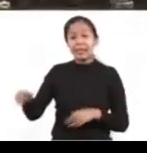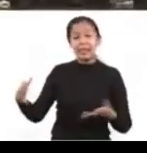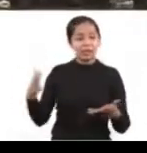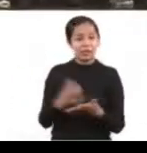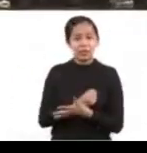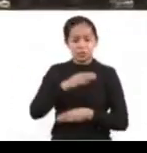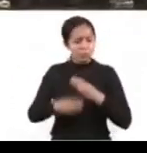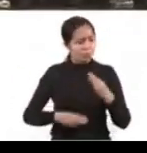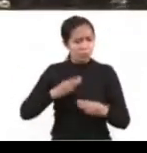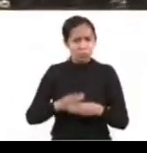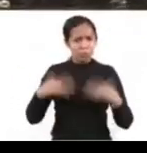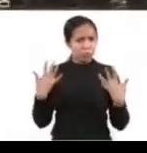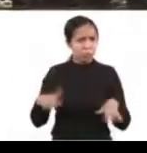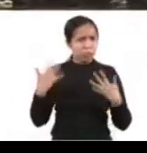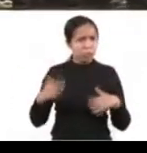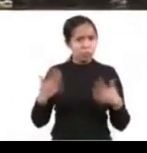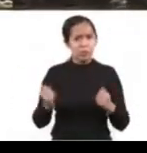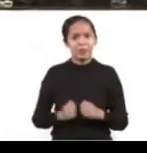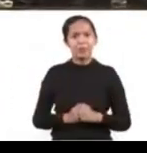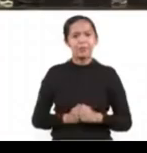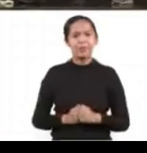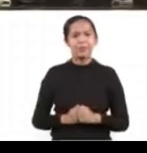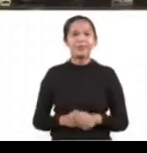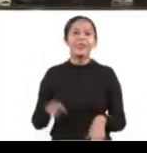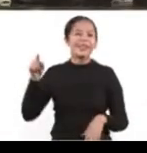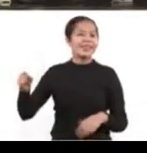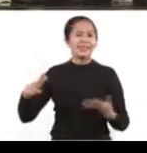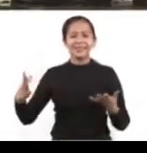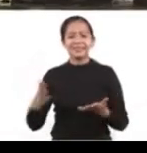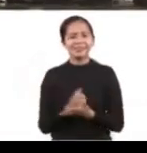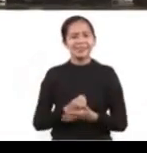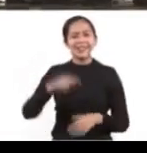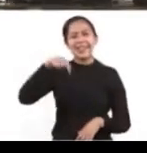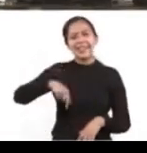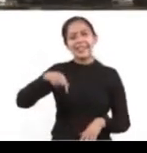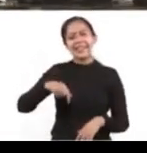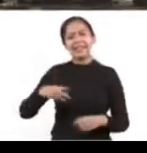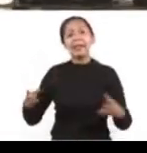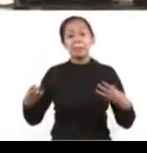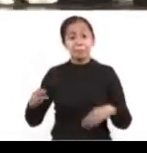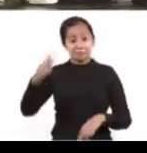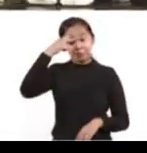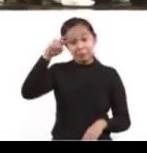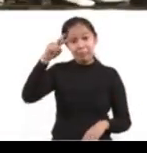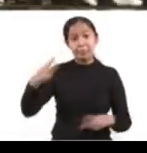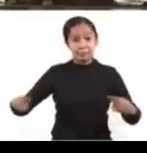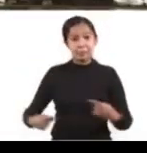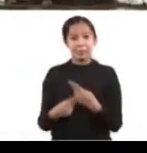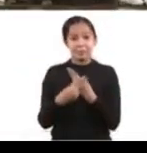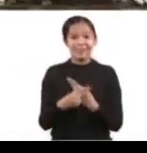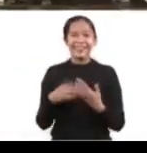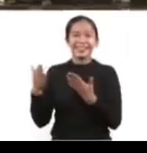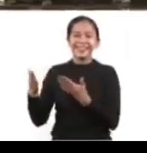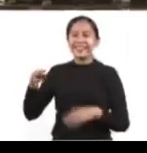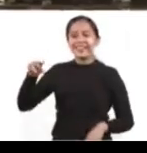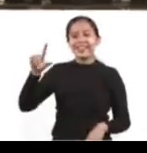Campeona mundial peso mosca, peso gallo. Wow. Gran campeona representando México en el mundo, Mariana La